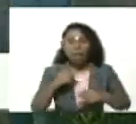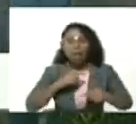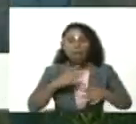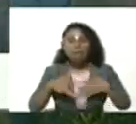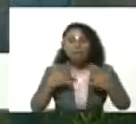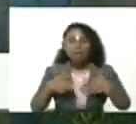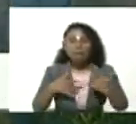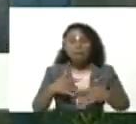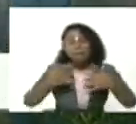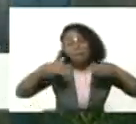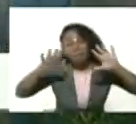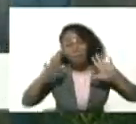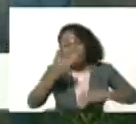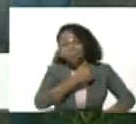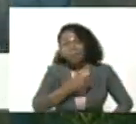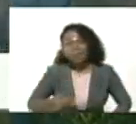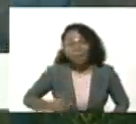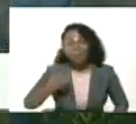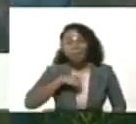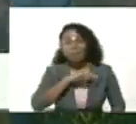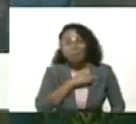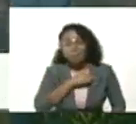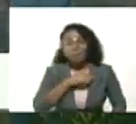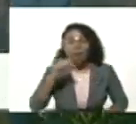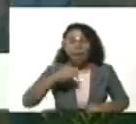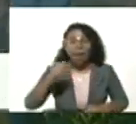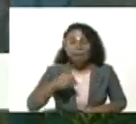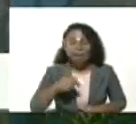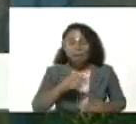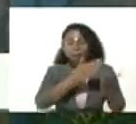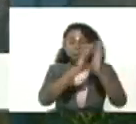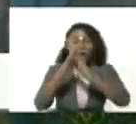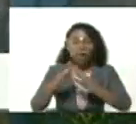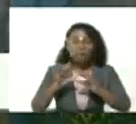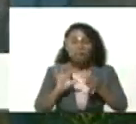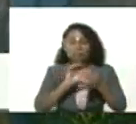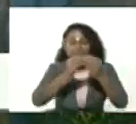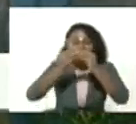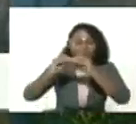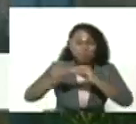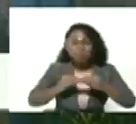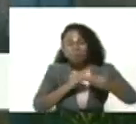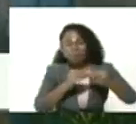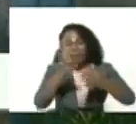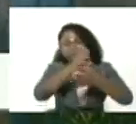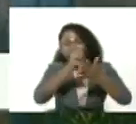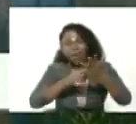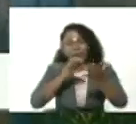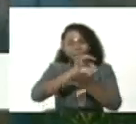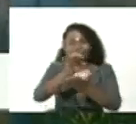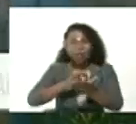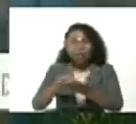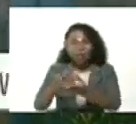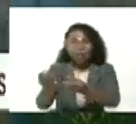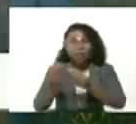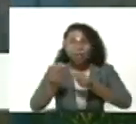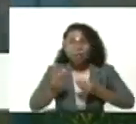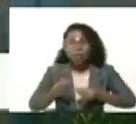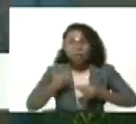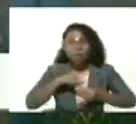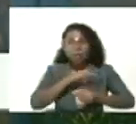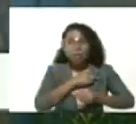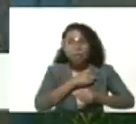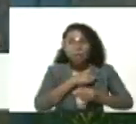embargo, presidente, nosotros aquí en nuestra comunidad estamos ajustados a las líneas estratégicas que nos da